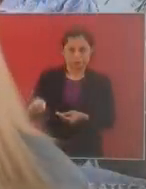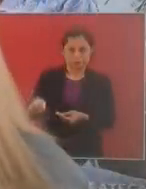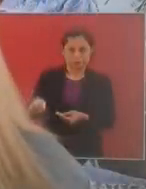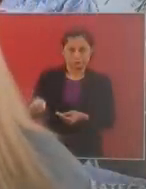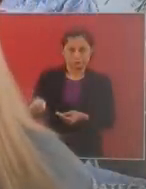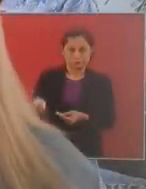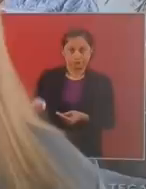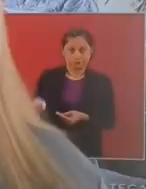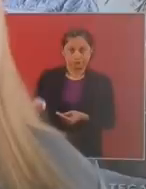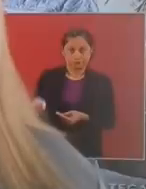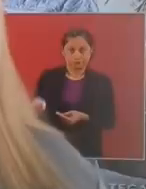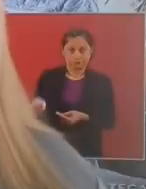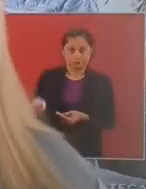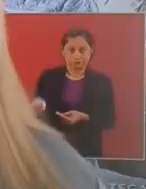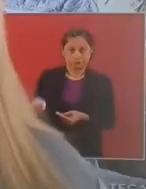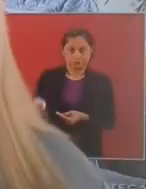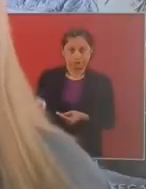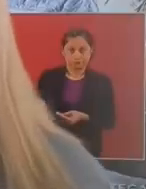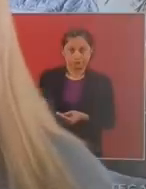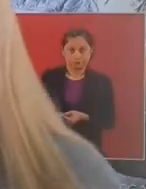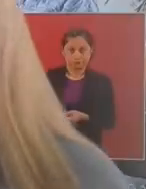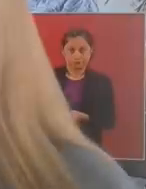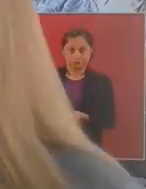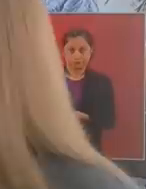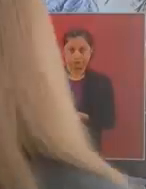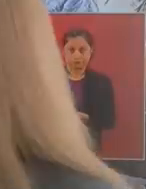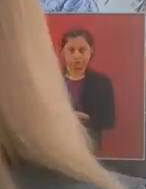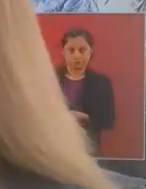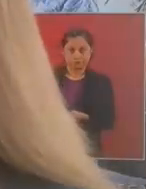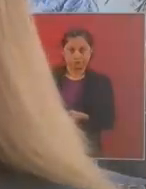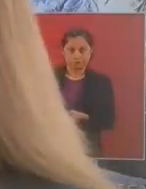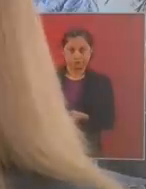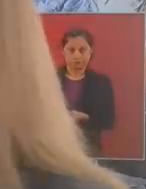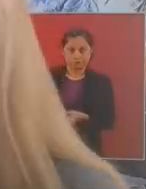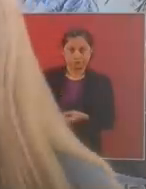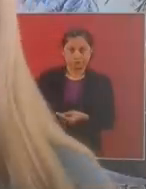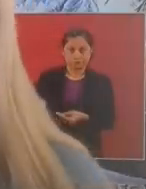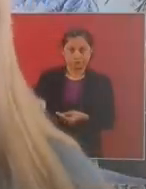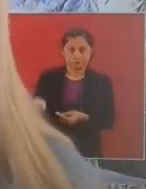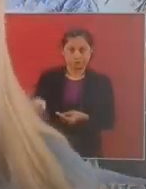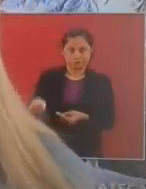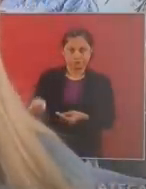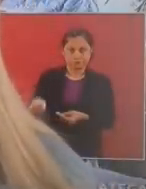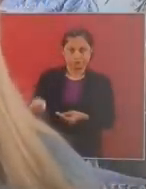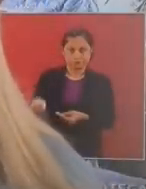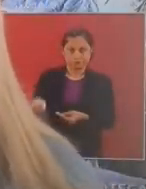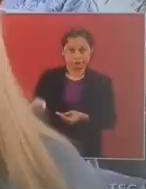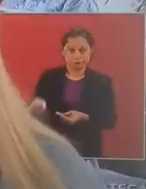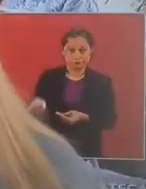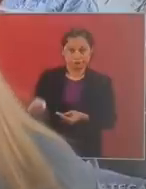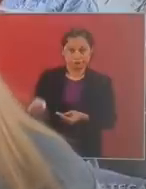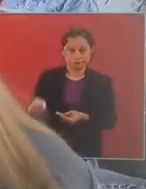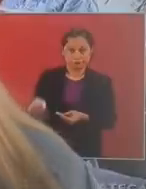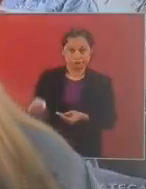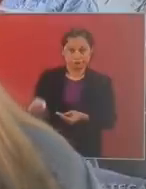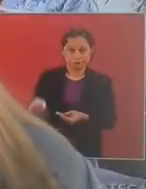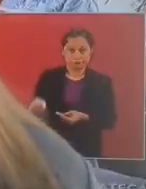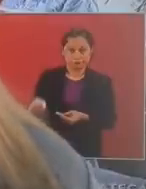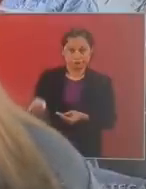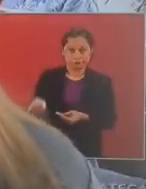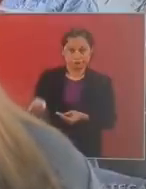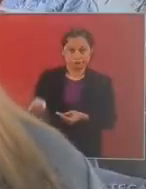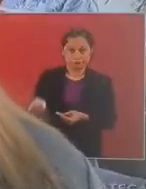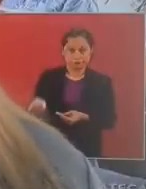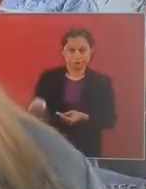también pertenecen a zonas indígenas, también se les va a dar su aportación durante 4 meses para que